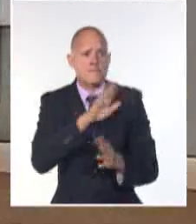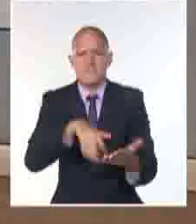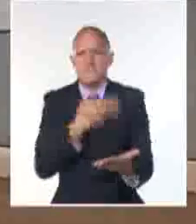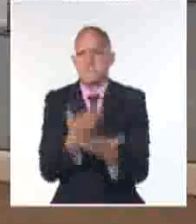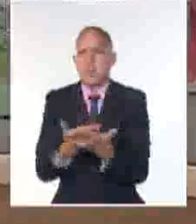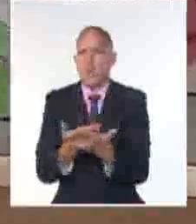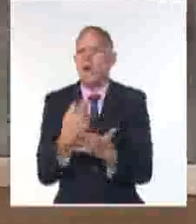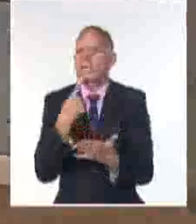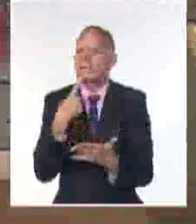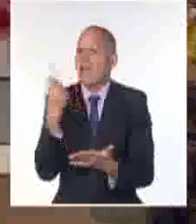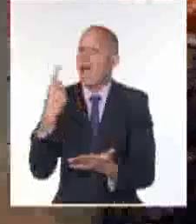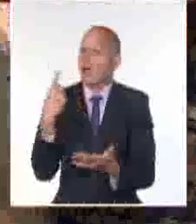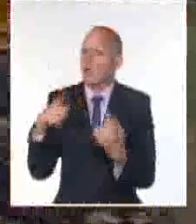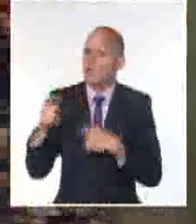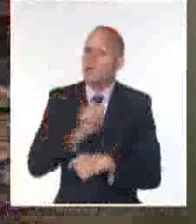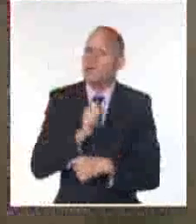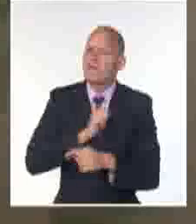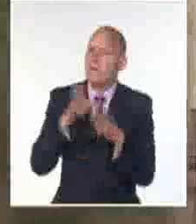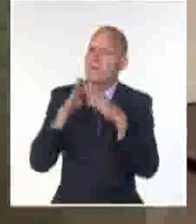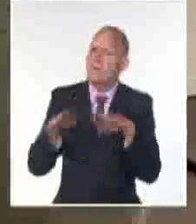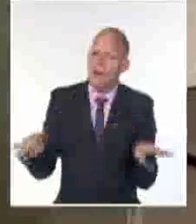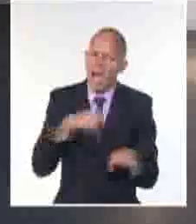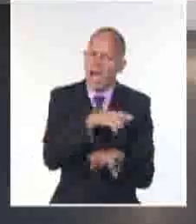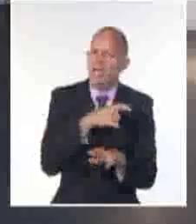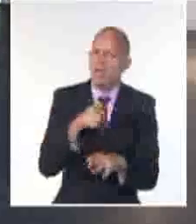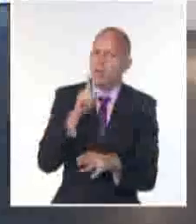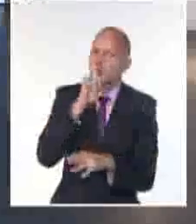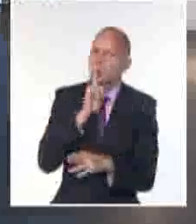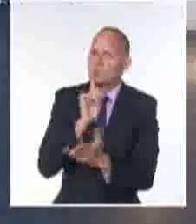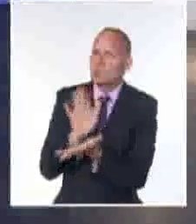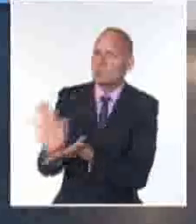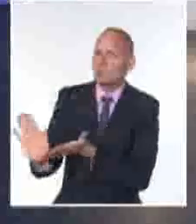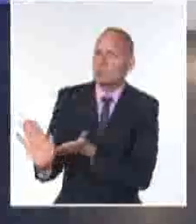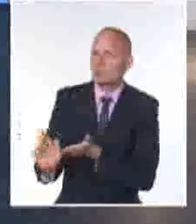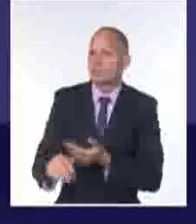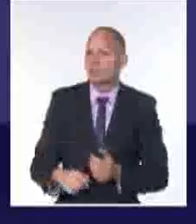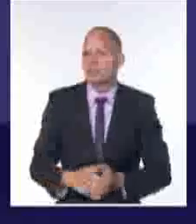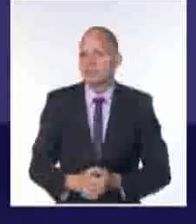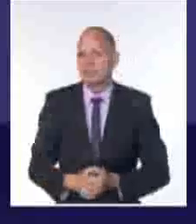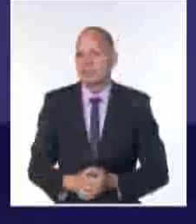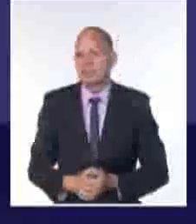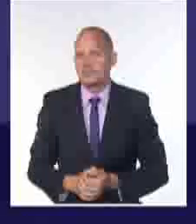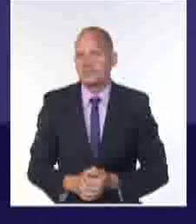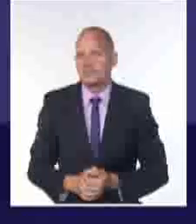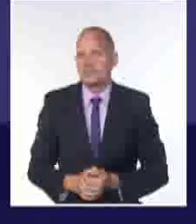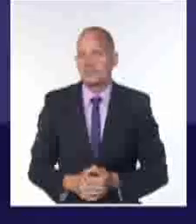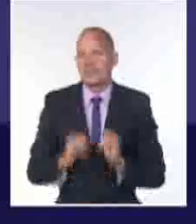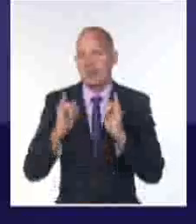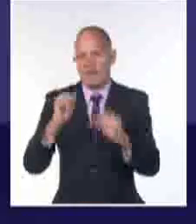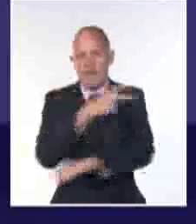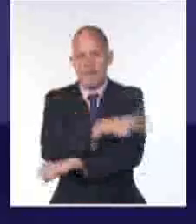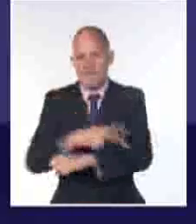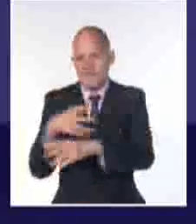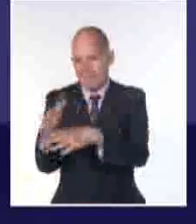a los llamados a la paz dentro de esa comunidad y de esta manera Gisel ponemos punto final a nuestro recorrido Más allá de la